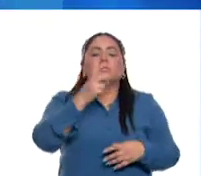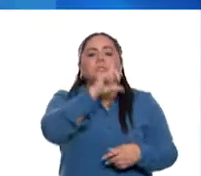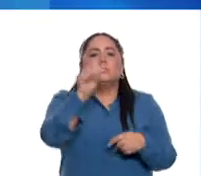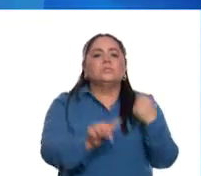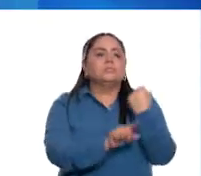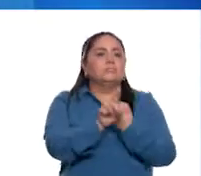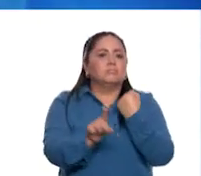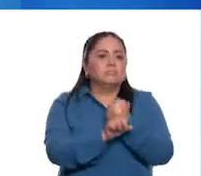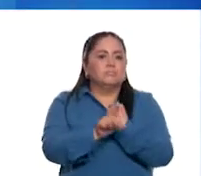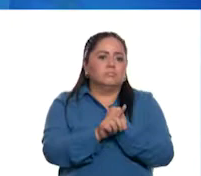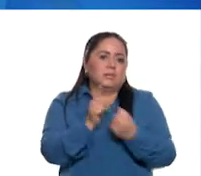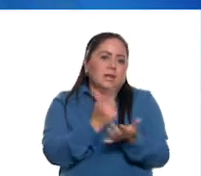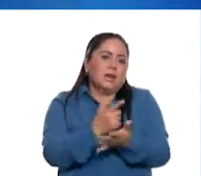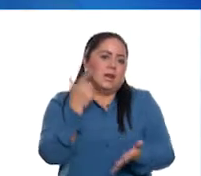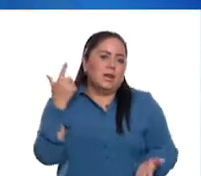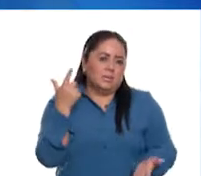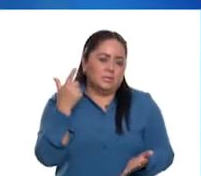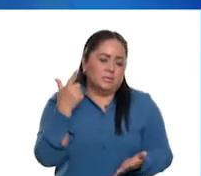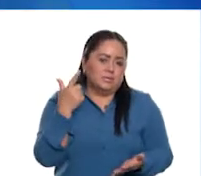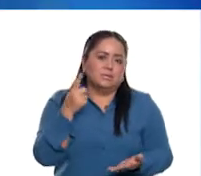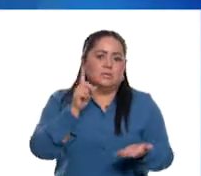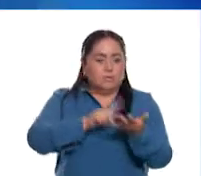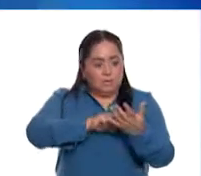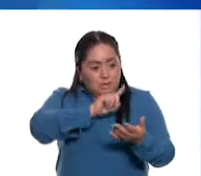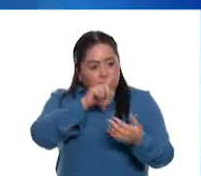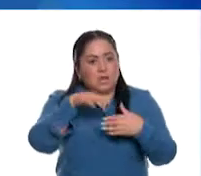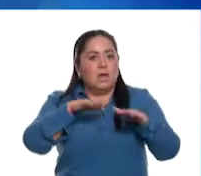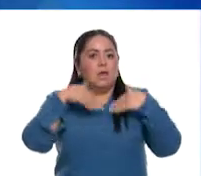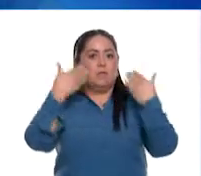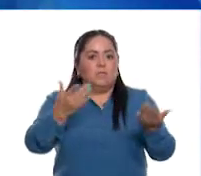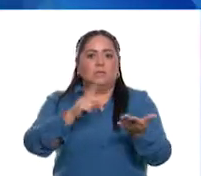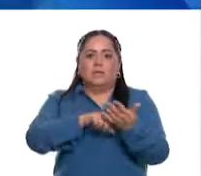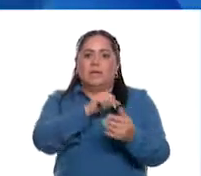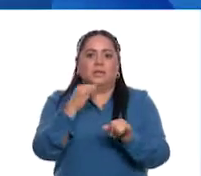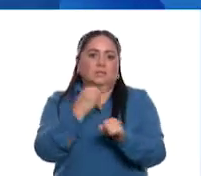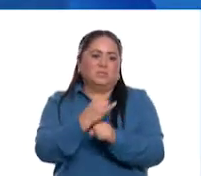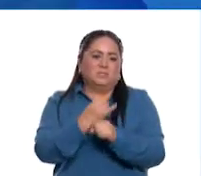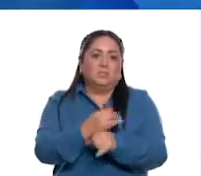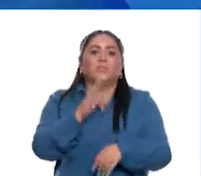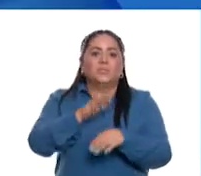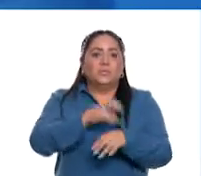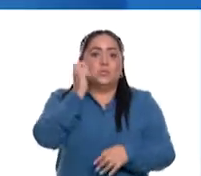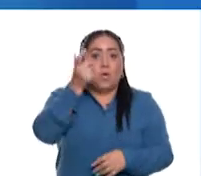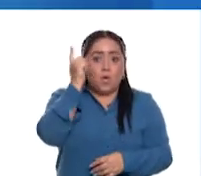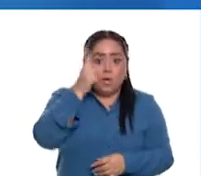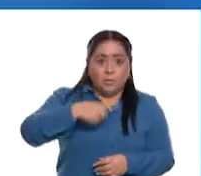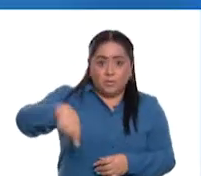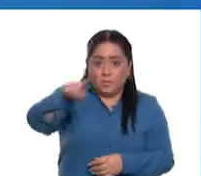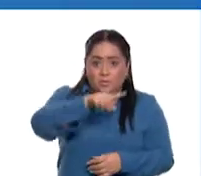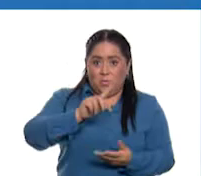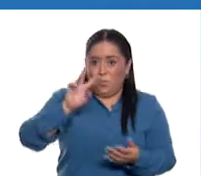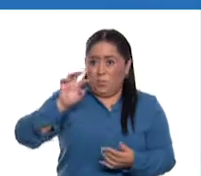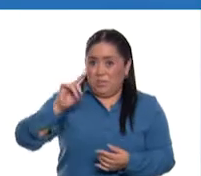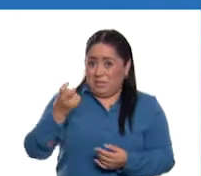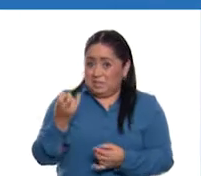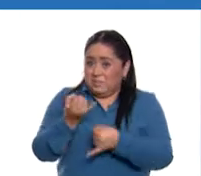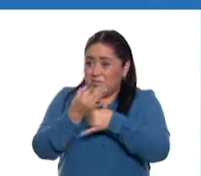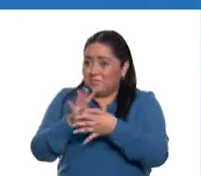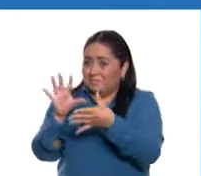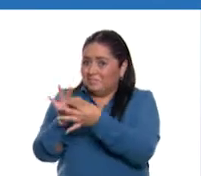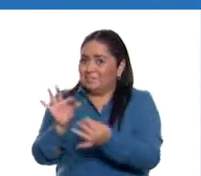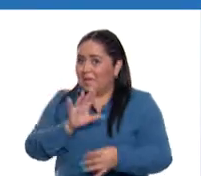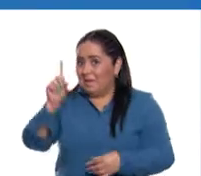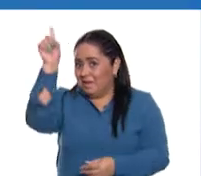traer consecuencias muy graves, tanto dentro como fuera del ciberespacio. Esperamos que, al igual que a Wendy, la información y